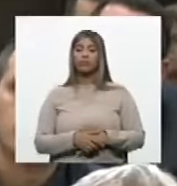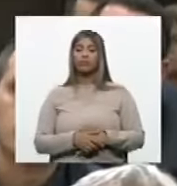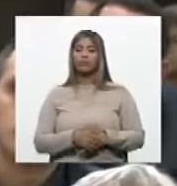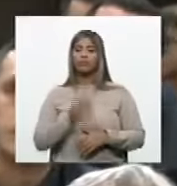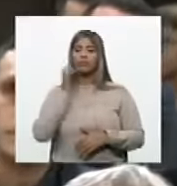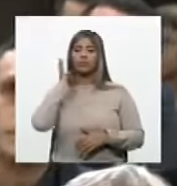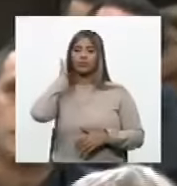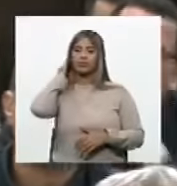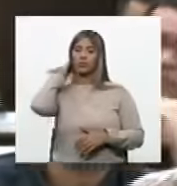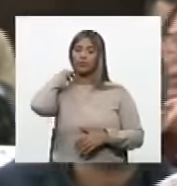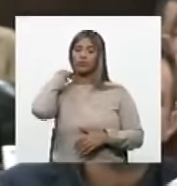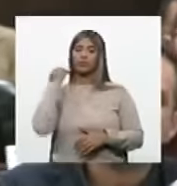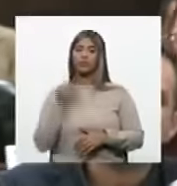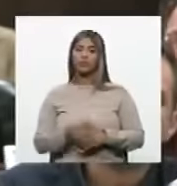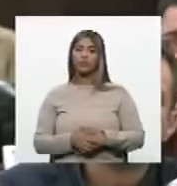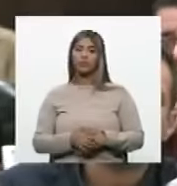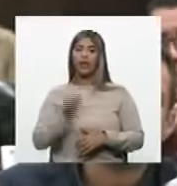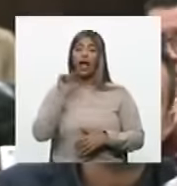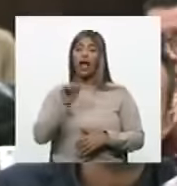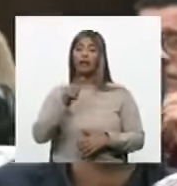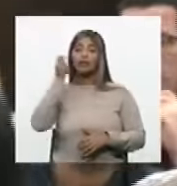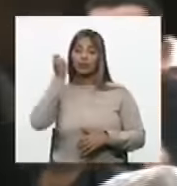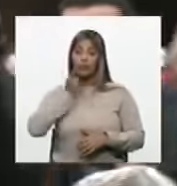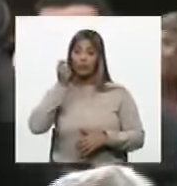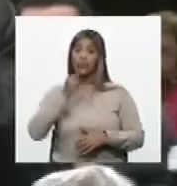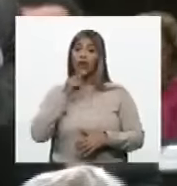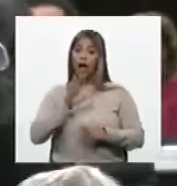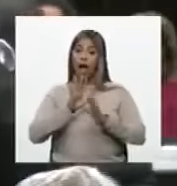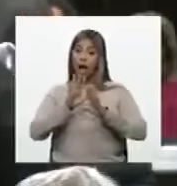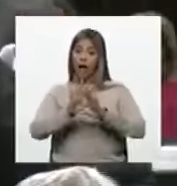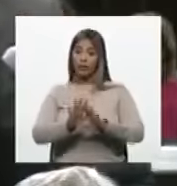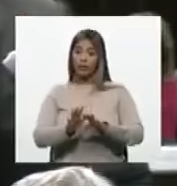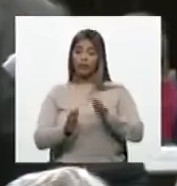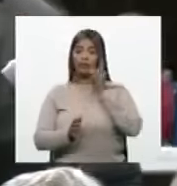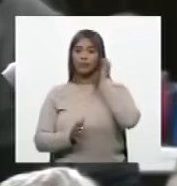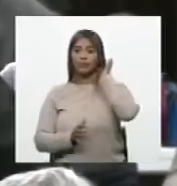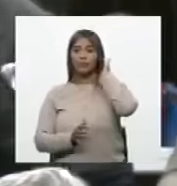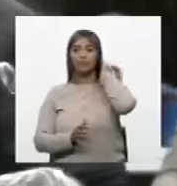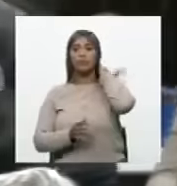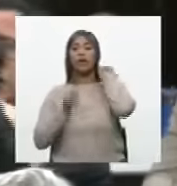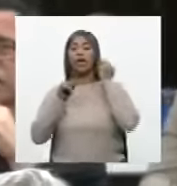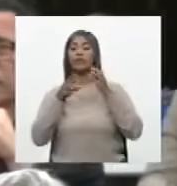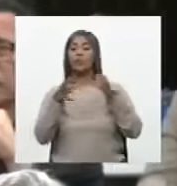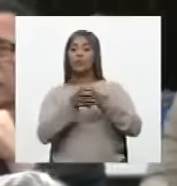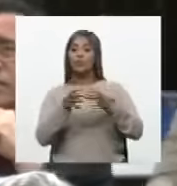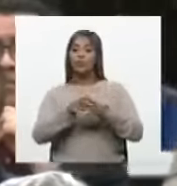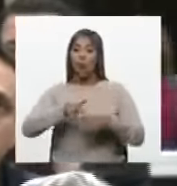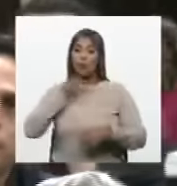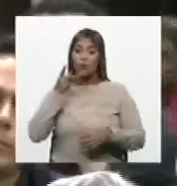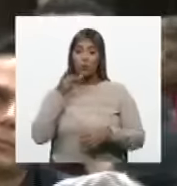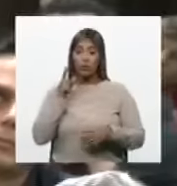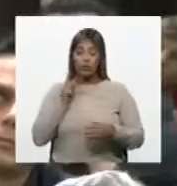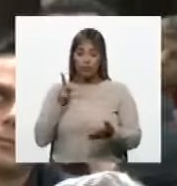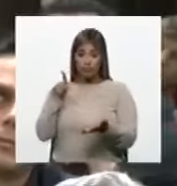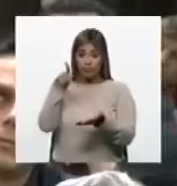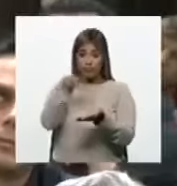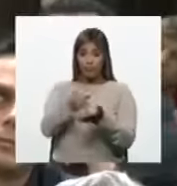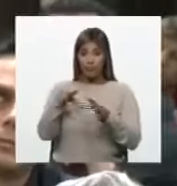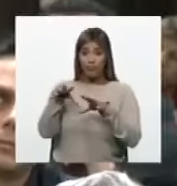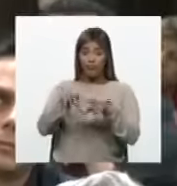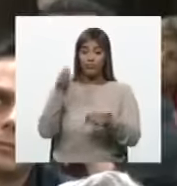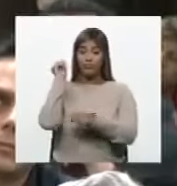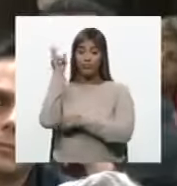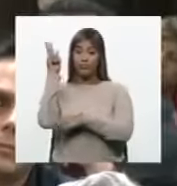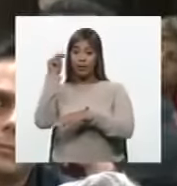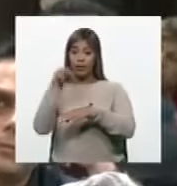que esos diputados, aunque estaban en esas organizaciones políticas, ellos llegan a la Asamblea es